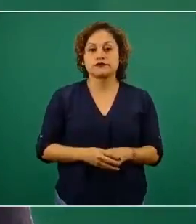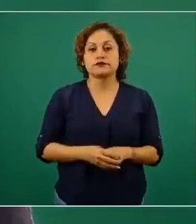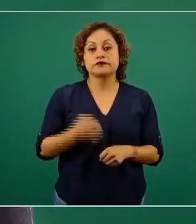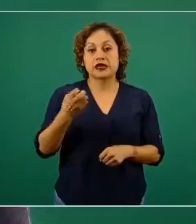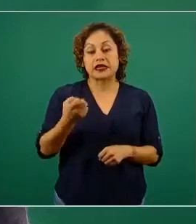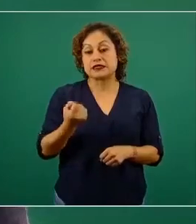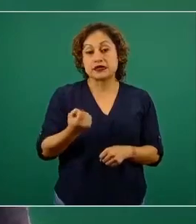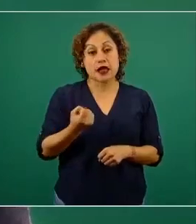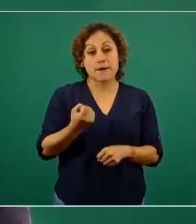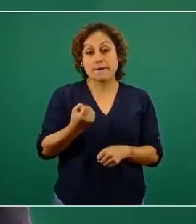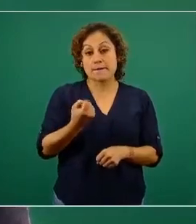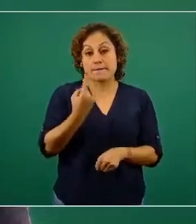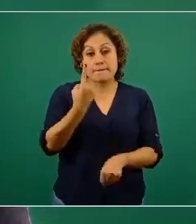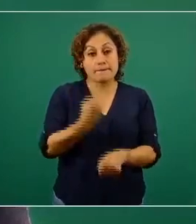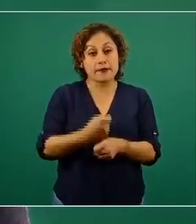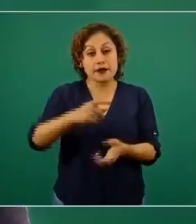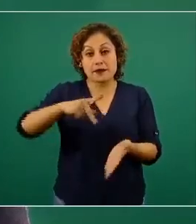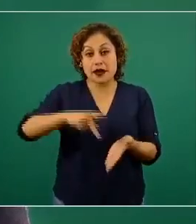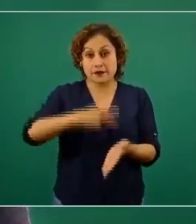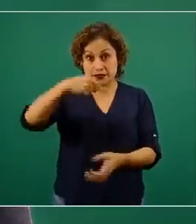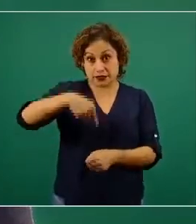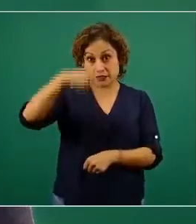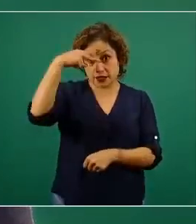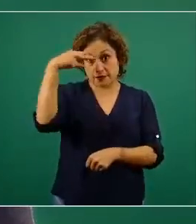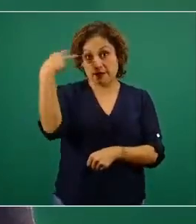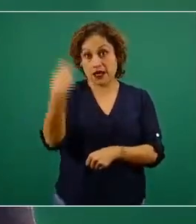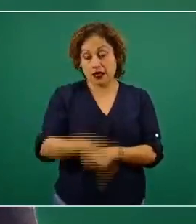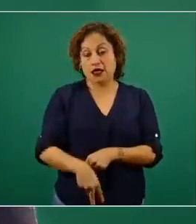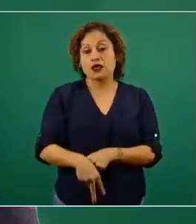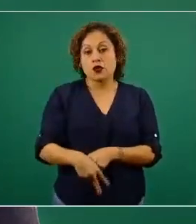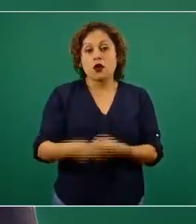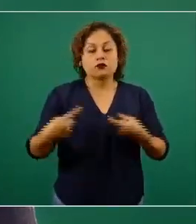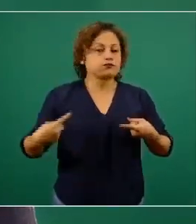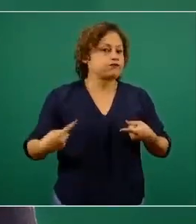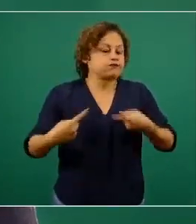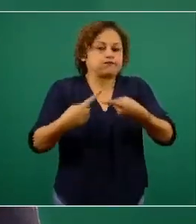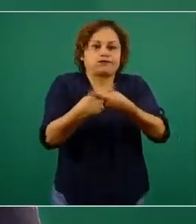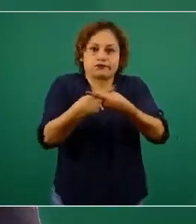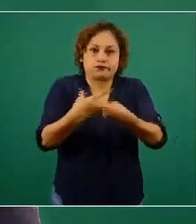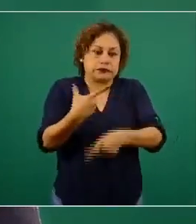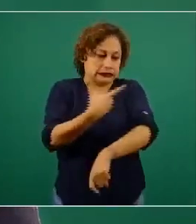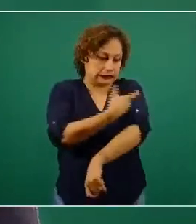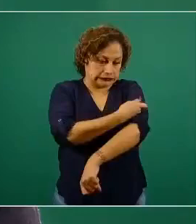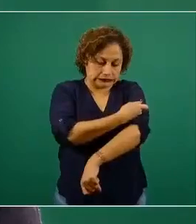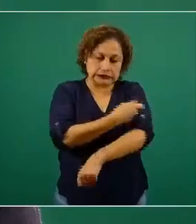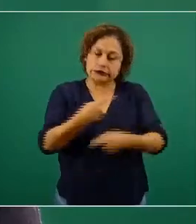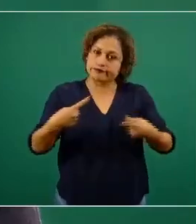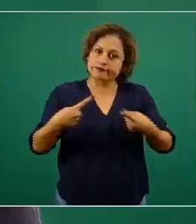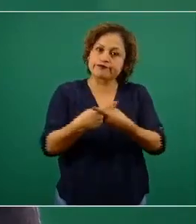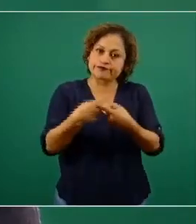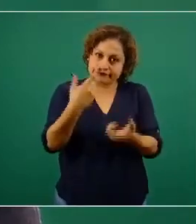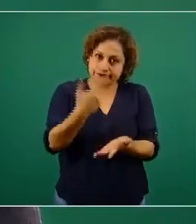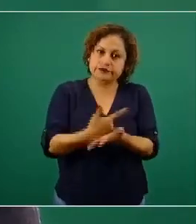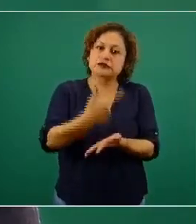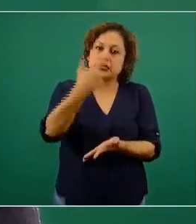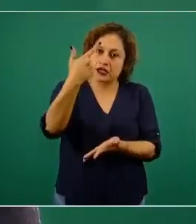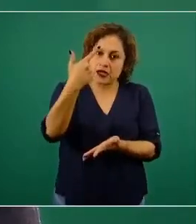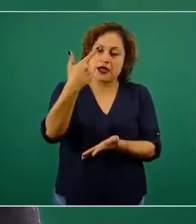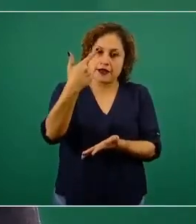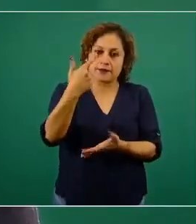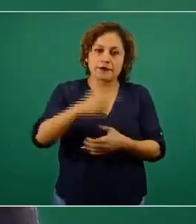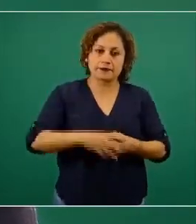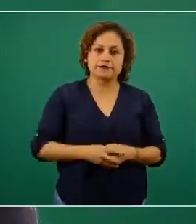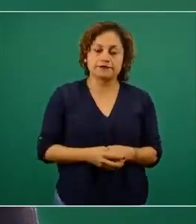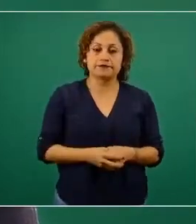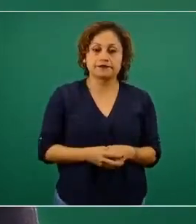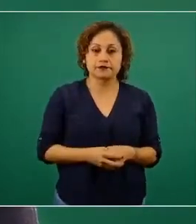caso registrado en México de una reacción grave, secundaria o presuntamente asociada con la